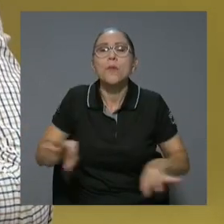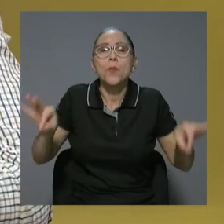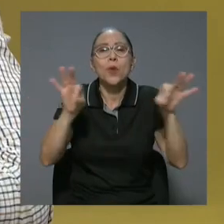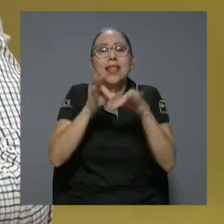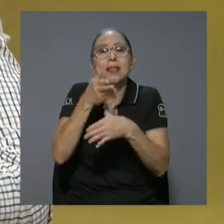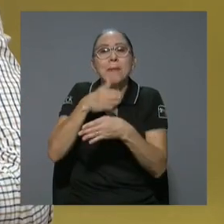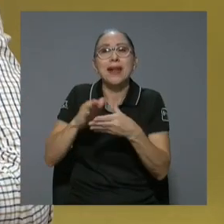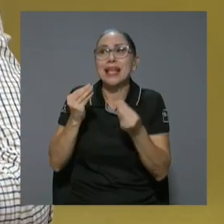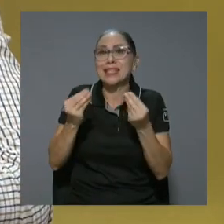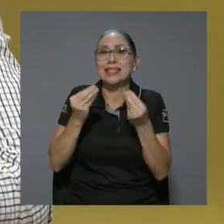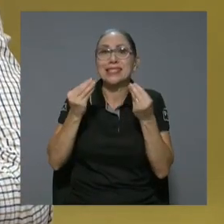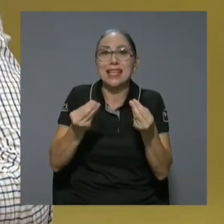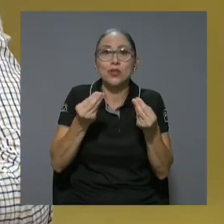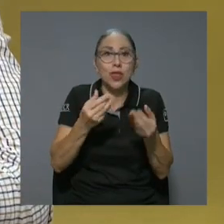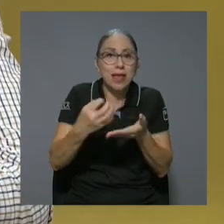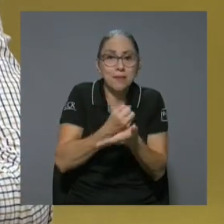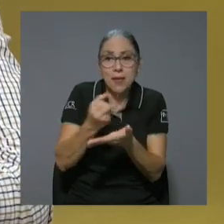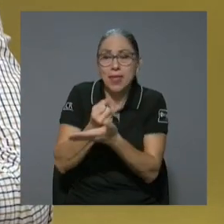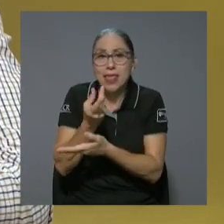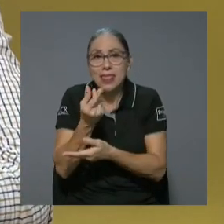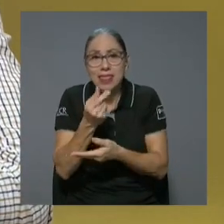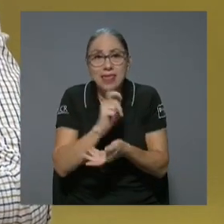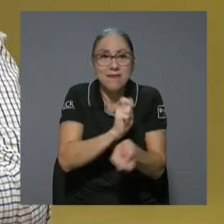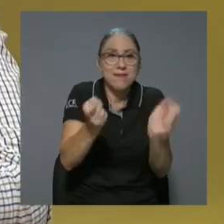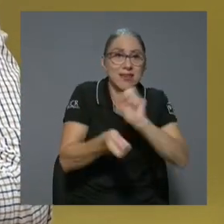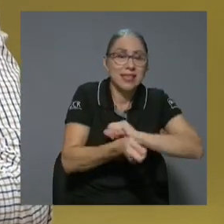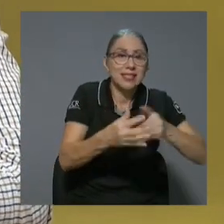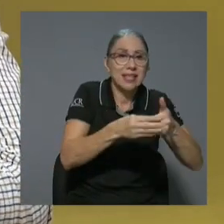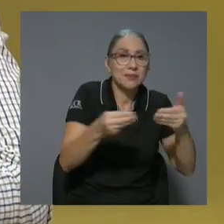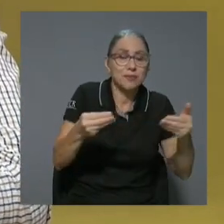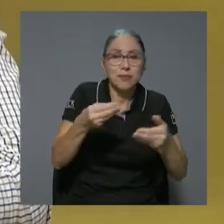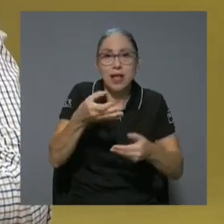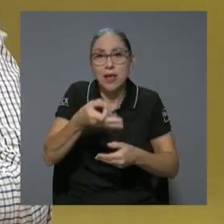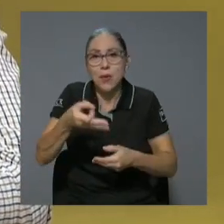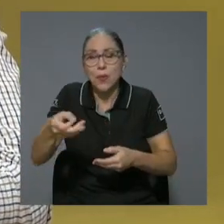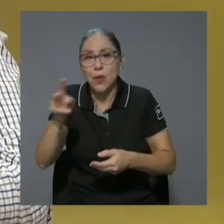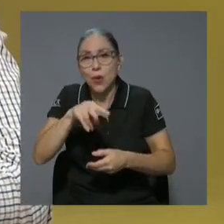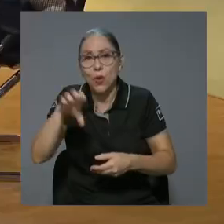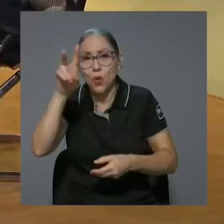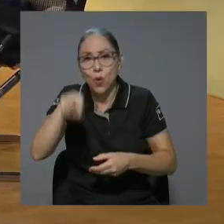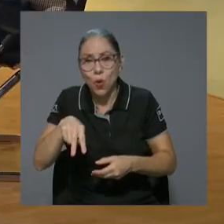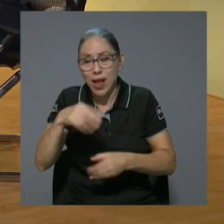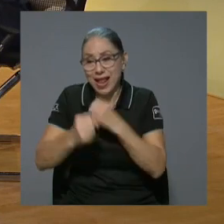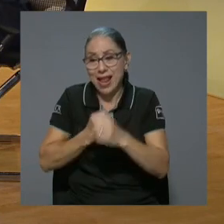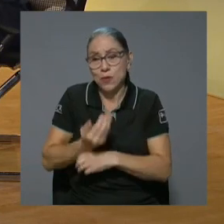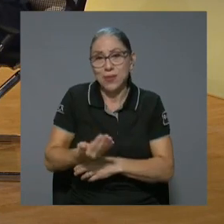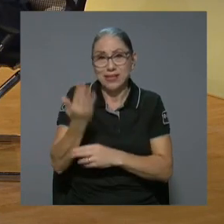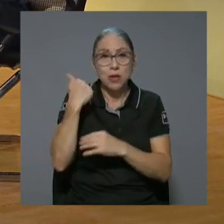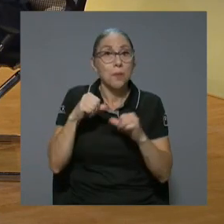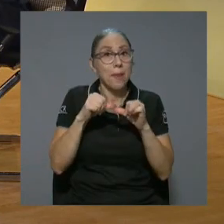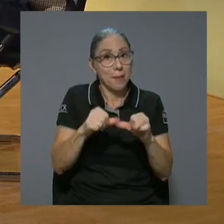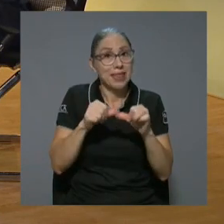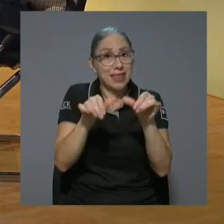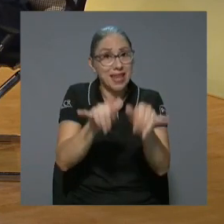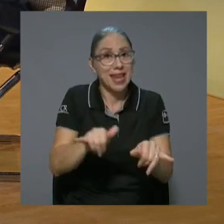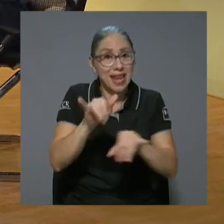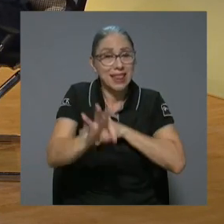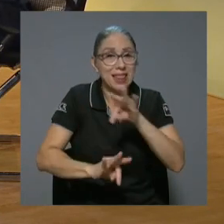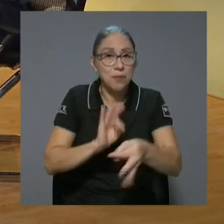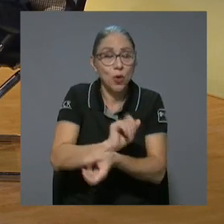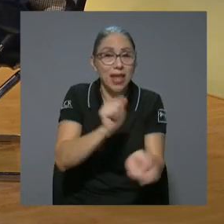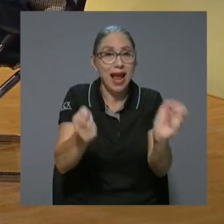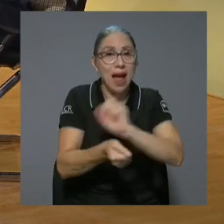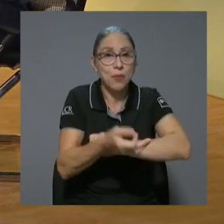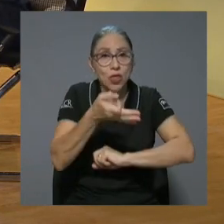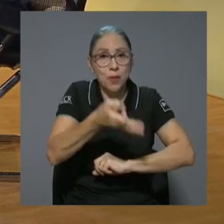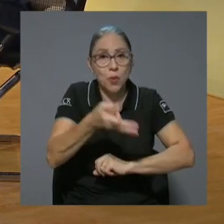apreció el tipo de cambio en el 2023 y que va a mantener, en mi opinión, el tipo de cambio muy, muy estable probablemente los próximos 24